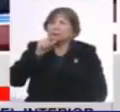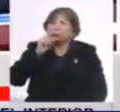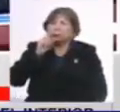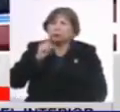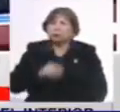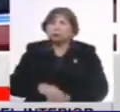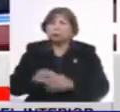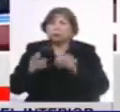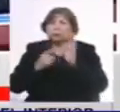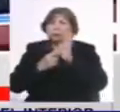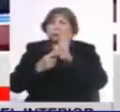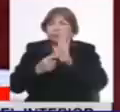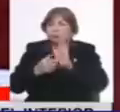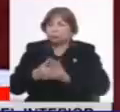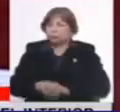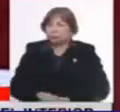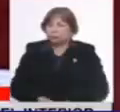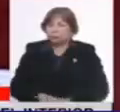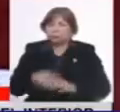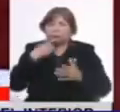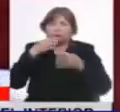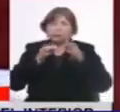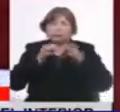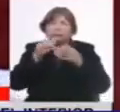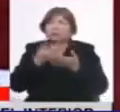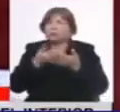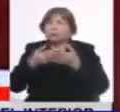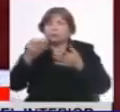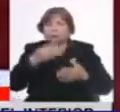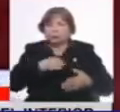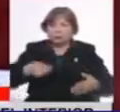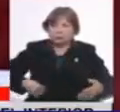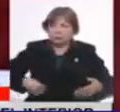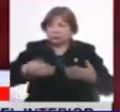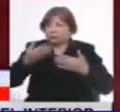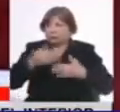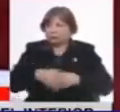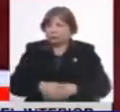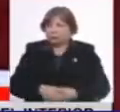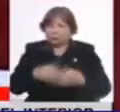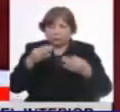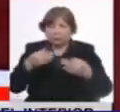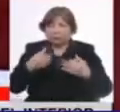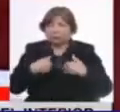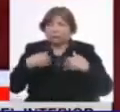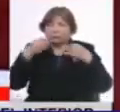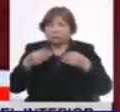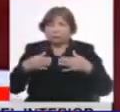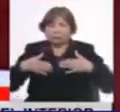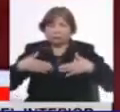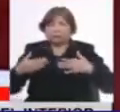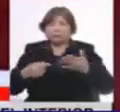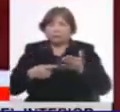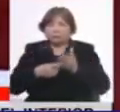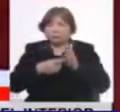un representante, ¿no?, que debe indicarlo aquí el señor ministro del Interior. Yo creo que en este momento sí podría